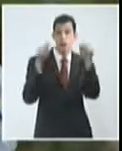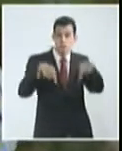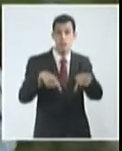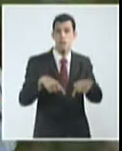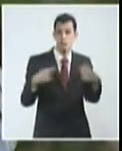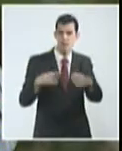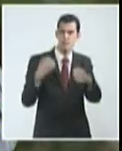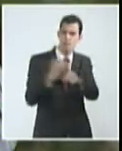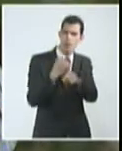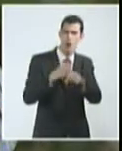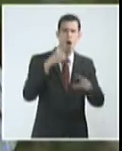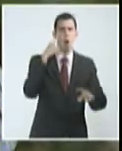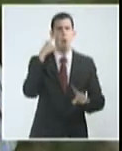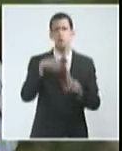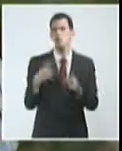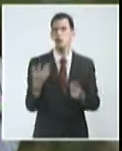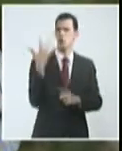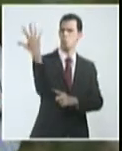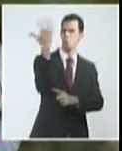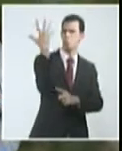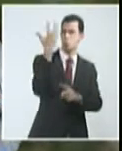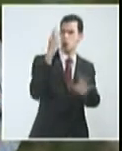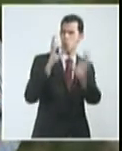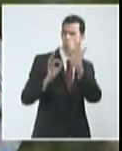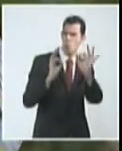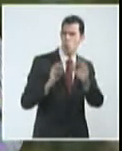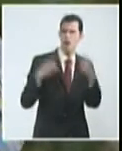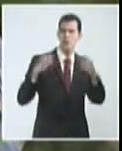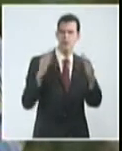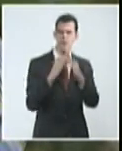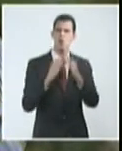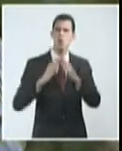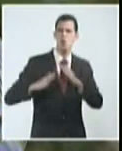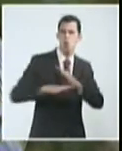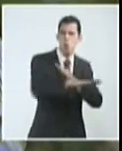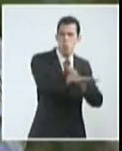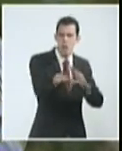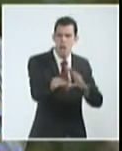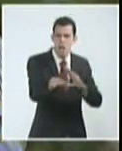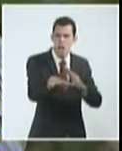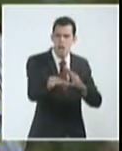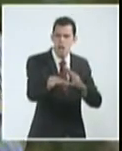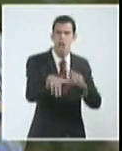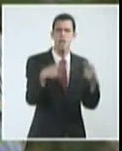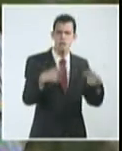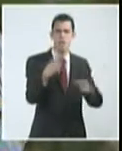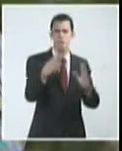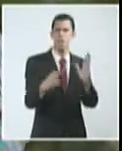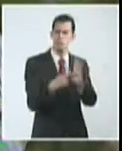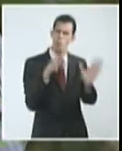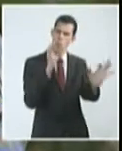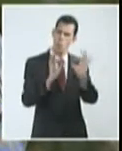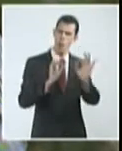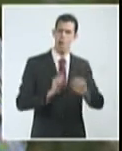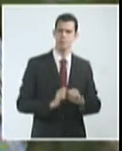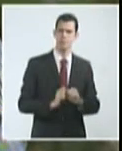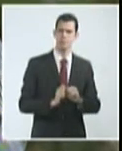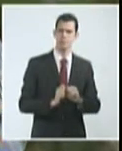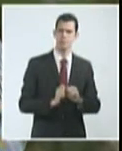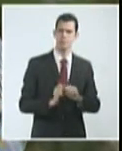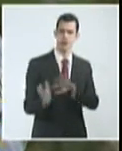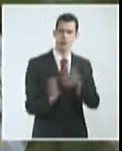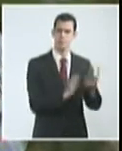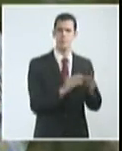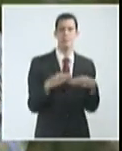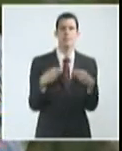en función de la comunidad, pero también va construyendo una sensibilidad en esas instituciones, en esos